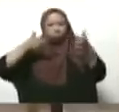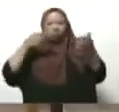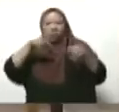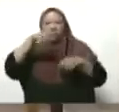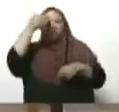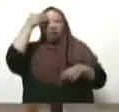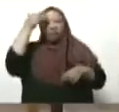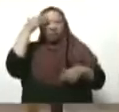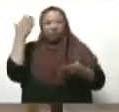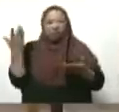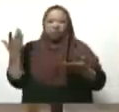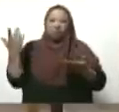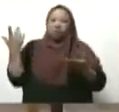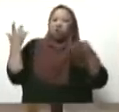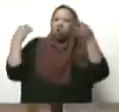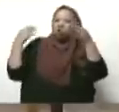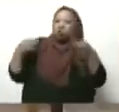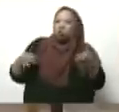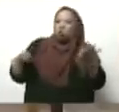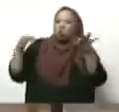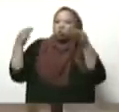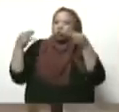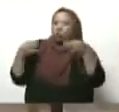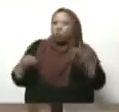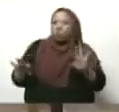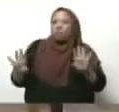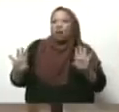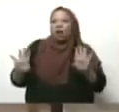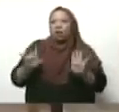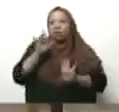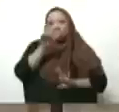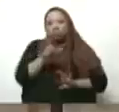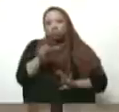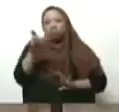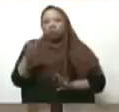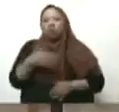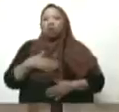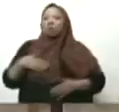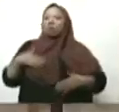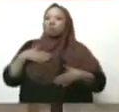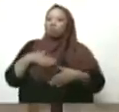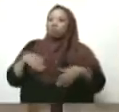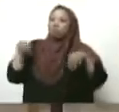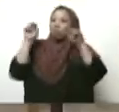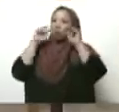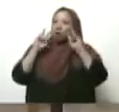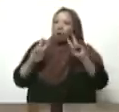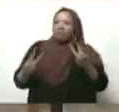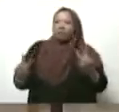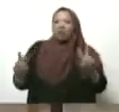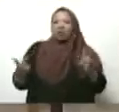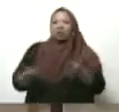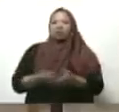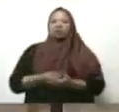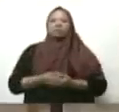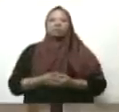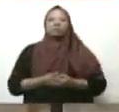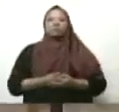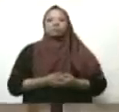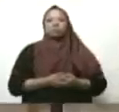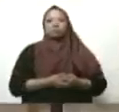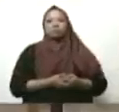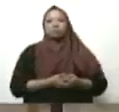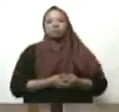los hacen ser algo así como que agradables a la vista y tienen fíjense ustedes